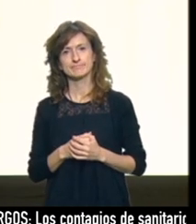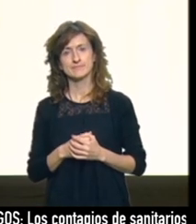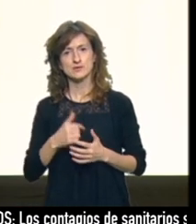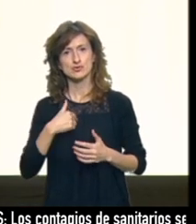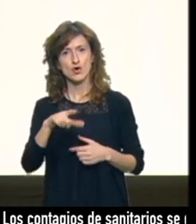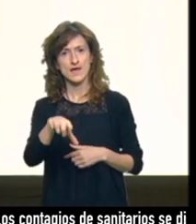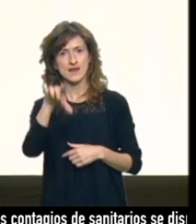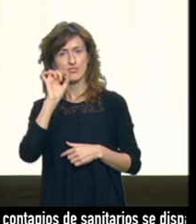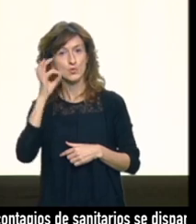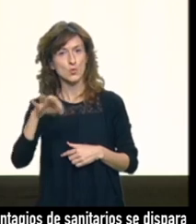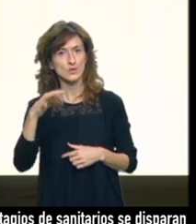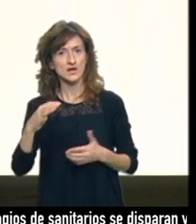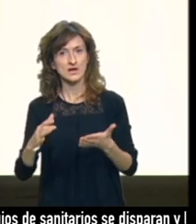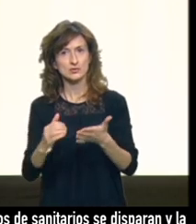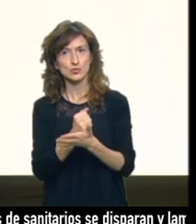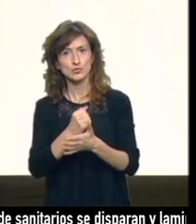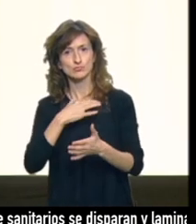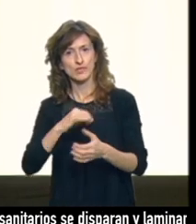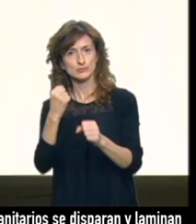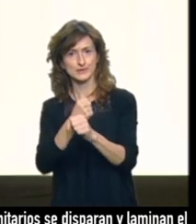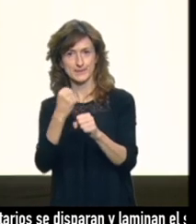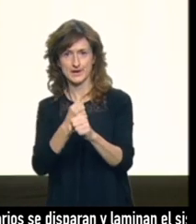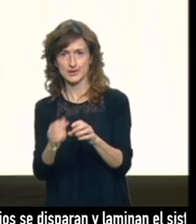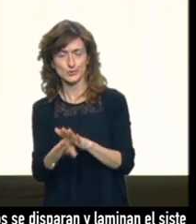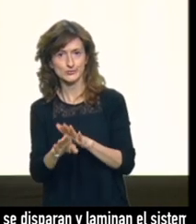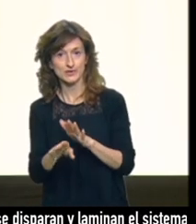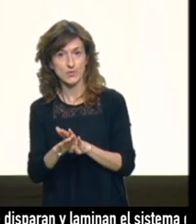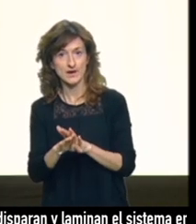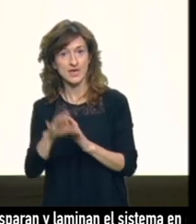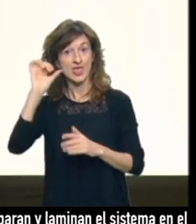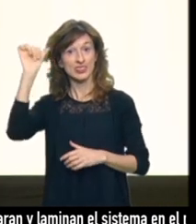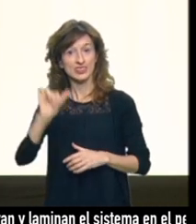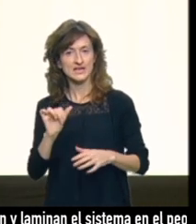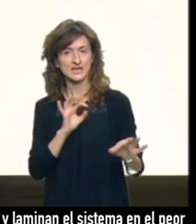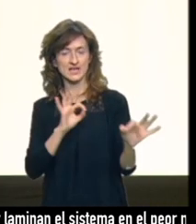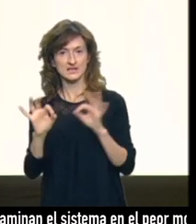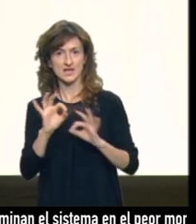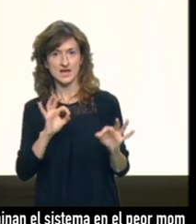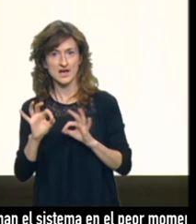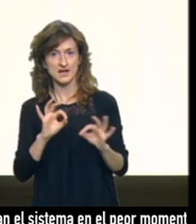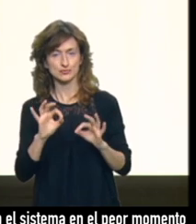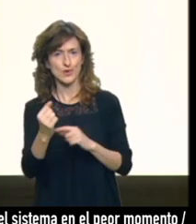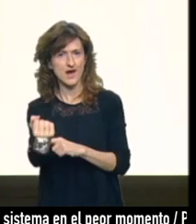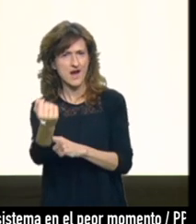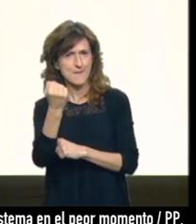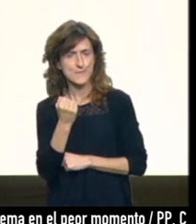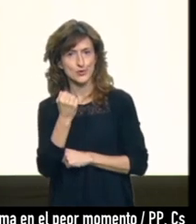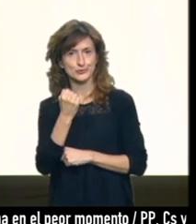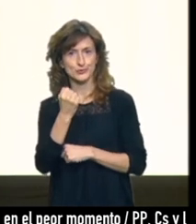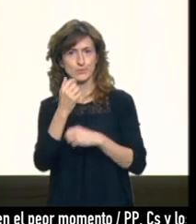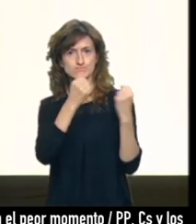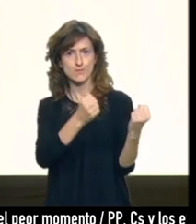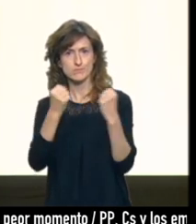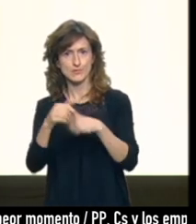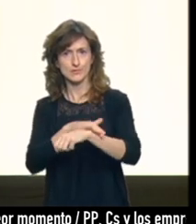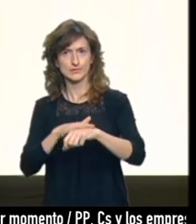elección es que todos podamos seguir trabajando, que los cines y los teatros cuenten con el respaldo definitivo de las